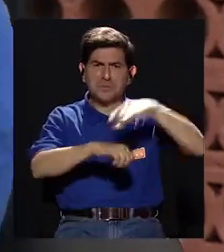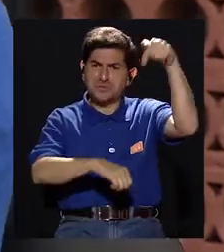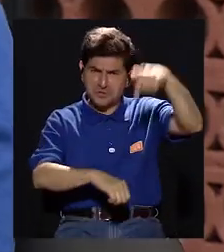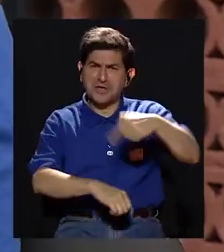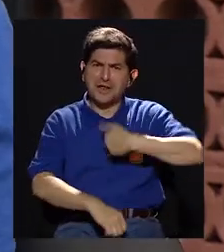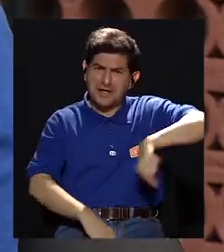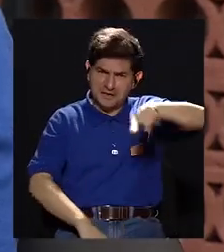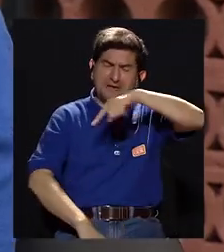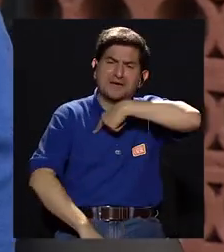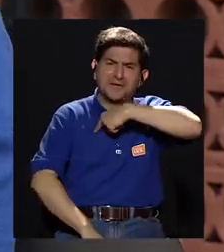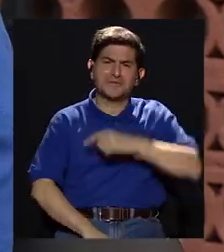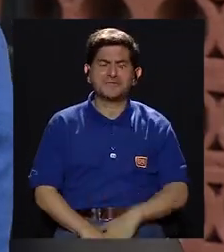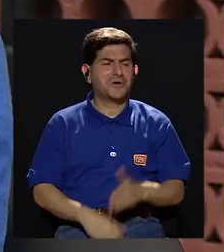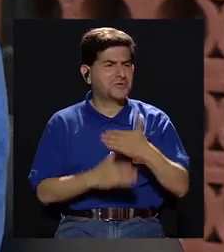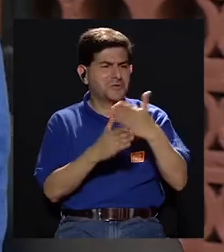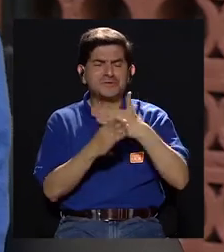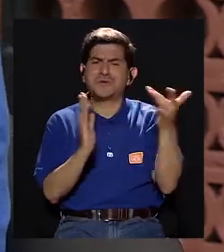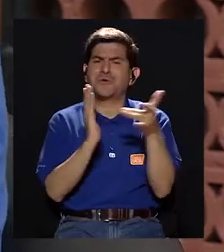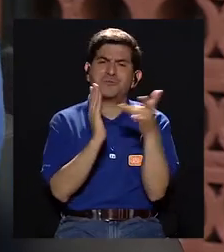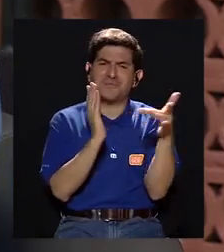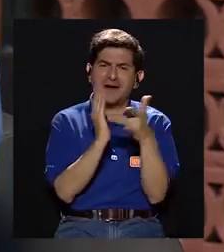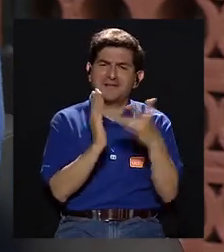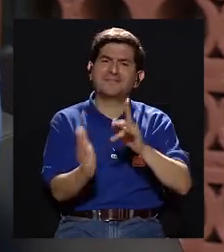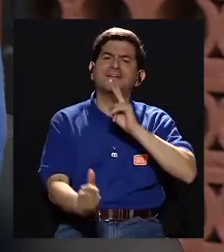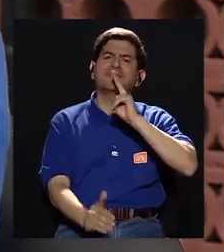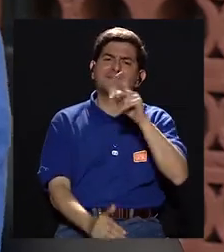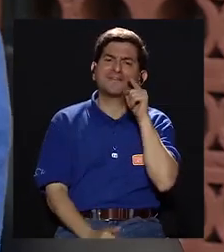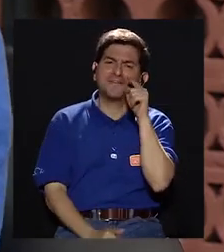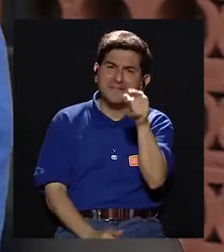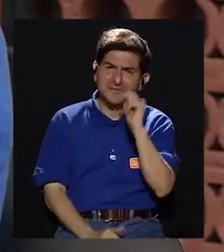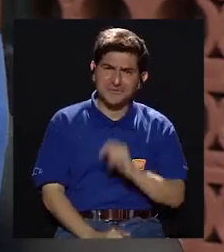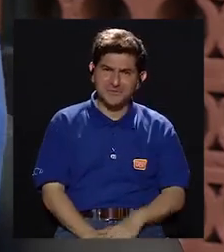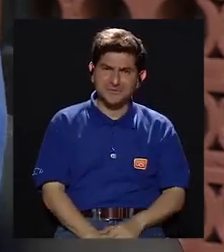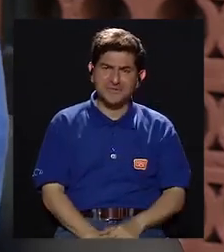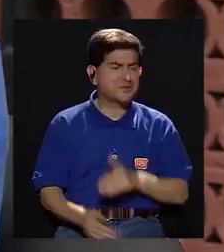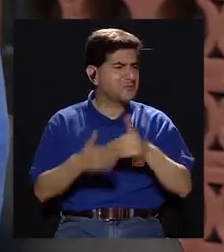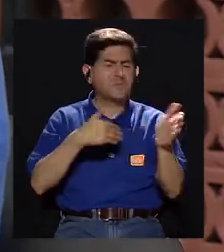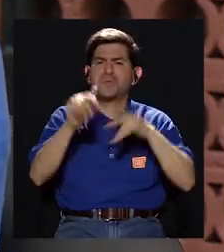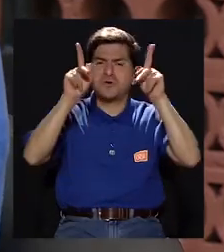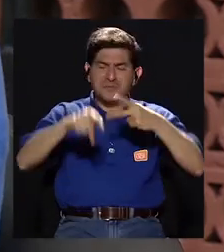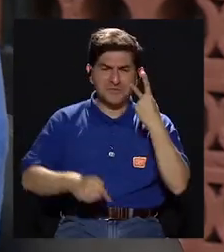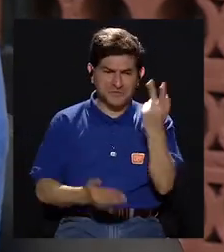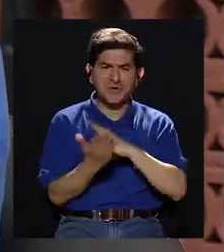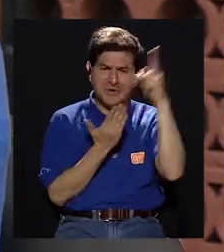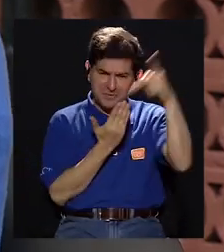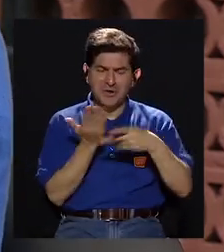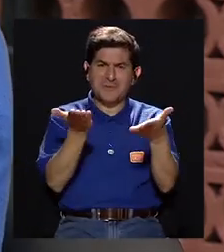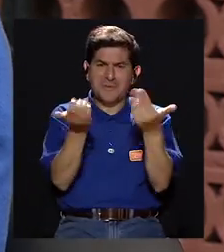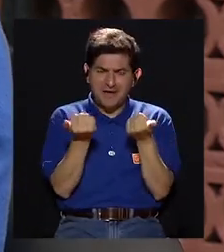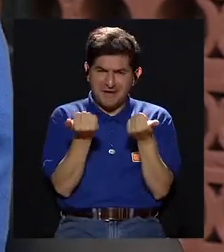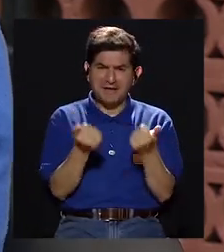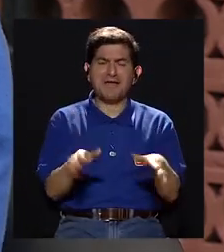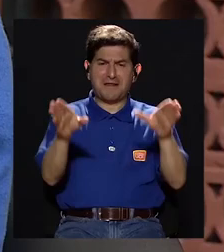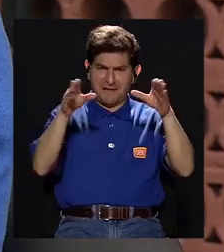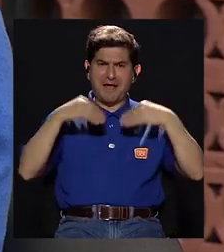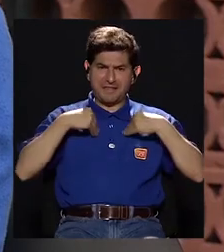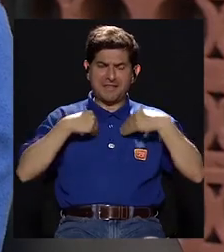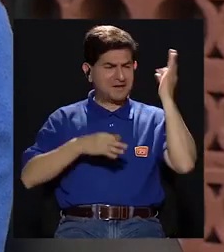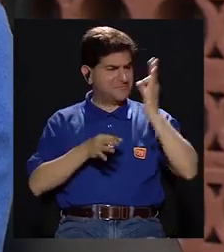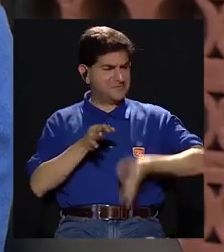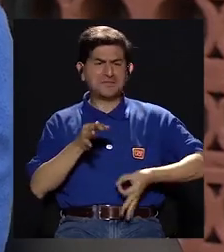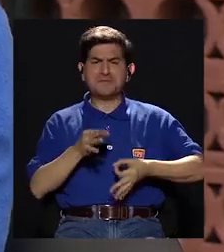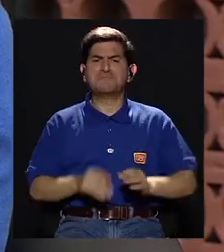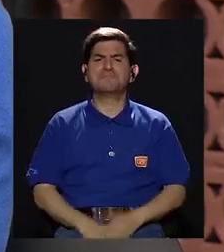permitirnos aquí y permitirnos compartir esta técnica que de verdad, si ustedes, cualquier persona que esté viendo este programa quiere adquirirla, realmente es